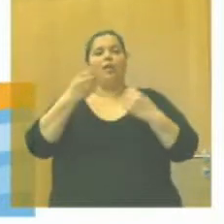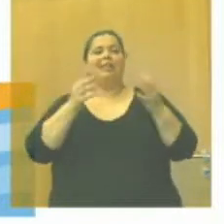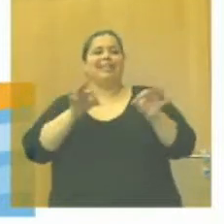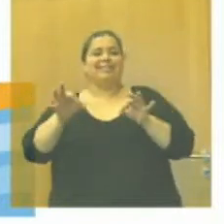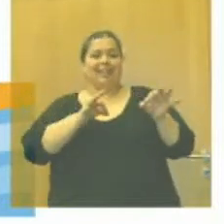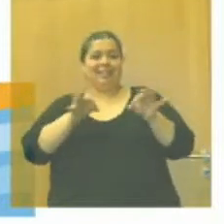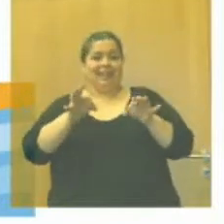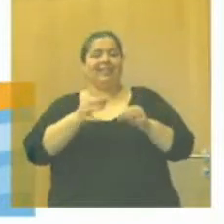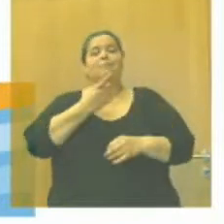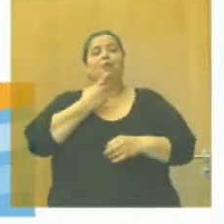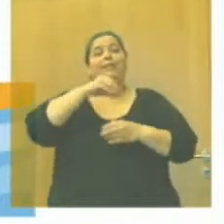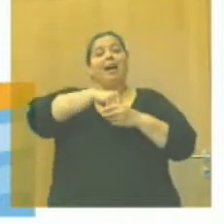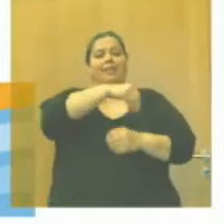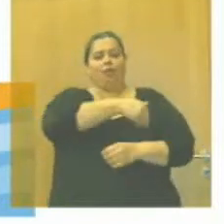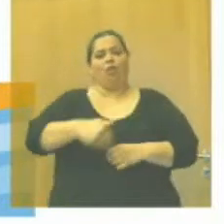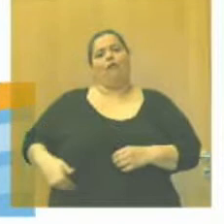de los gobiernos.